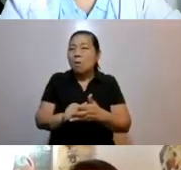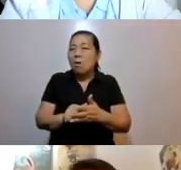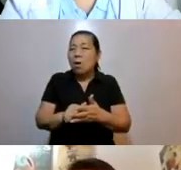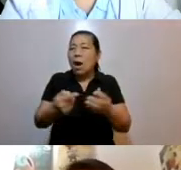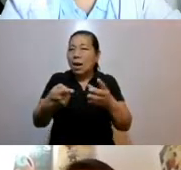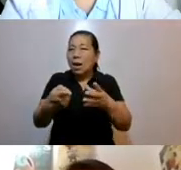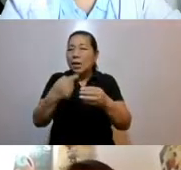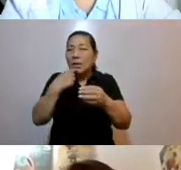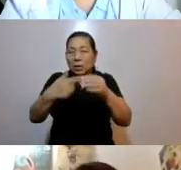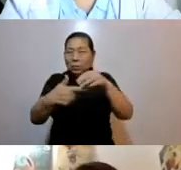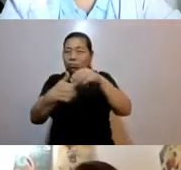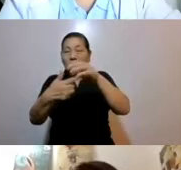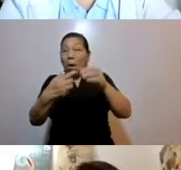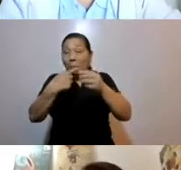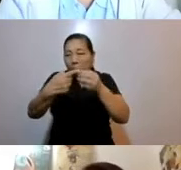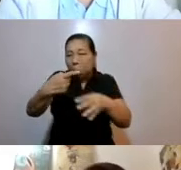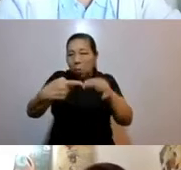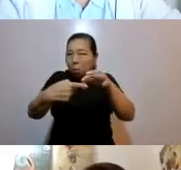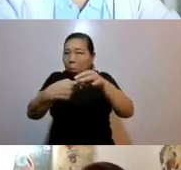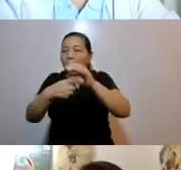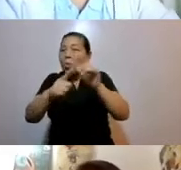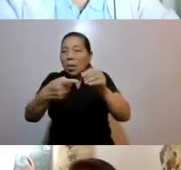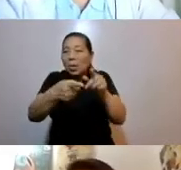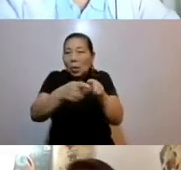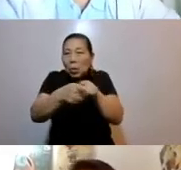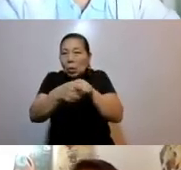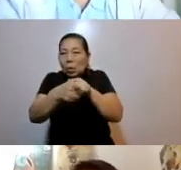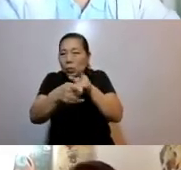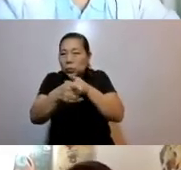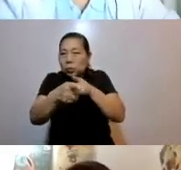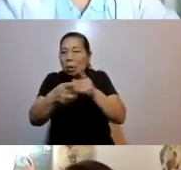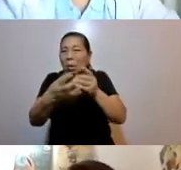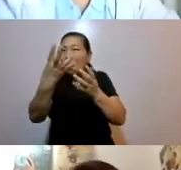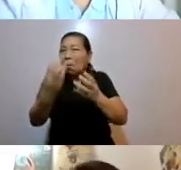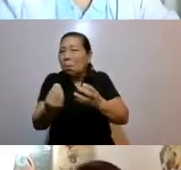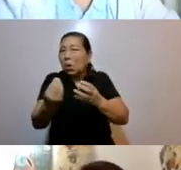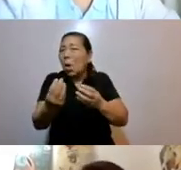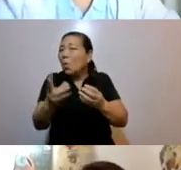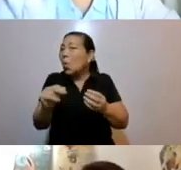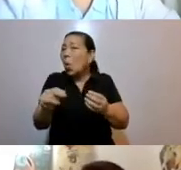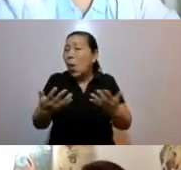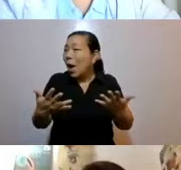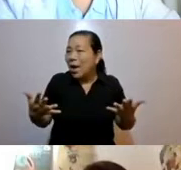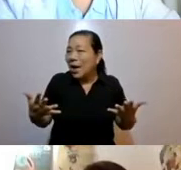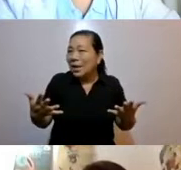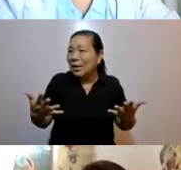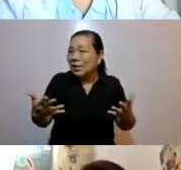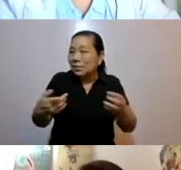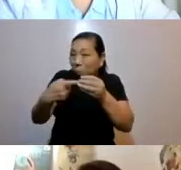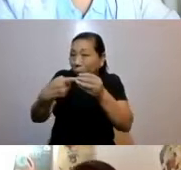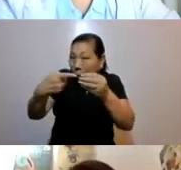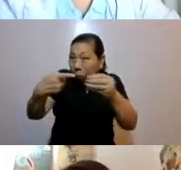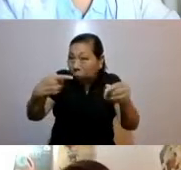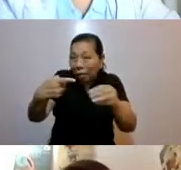la vejiga, ¿no? No eyacula, digamos, es una eyaculación seca, porque no va a haber un semen